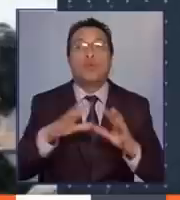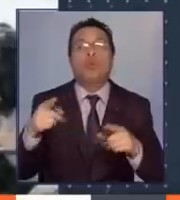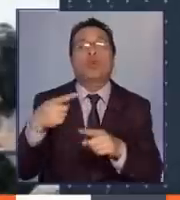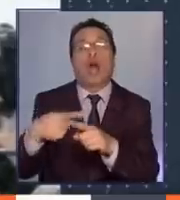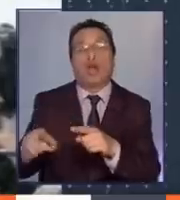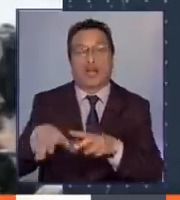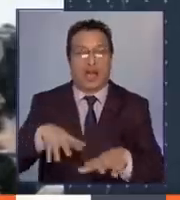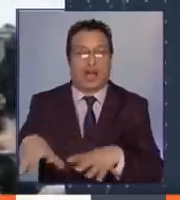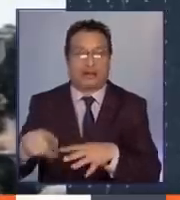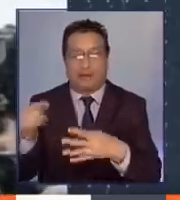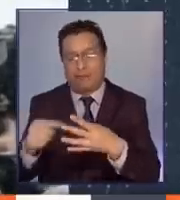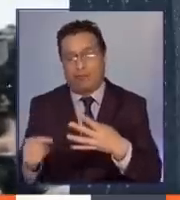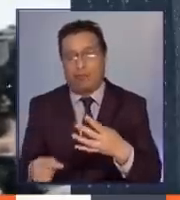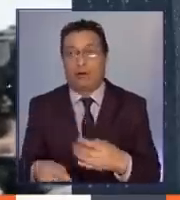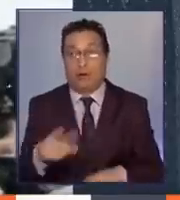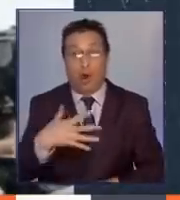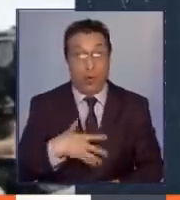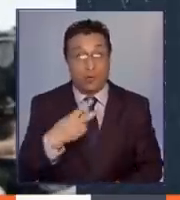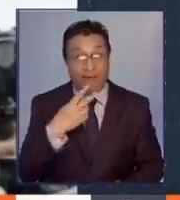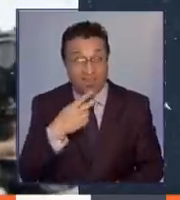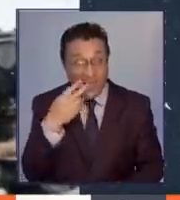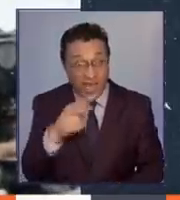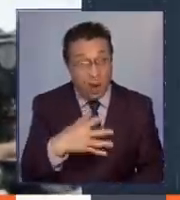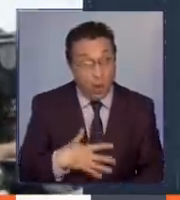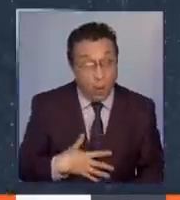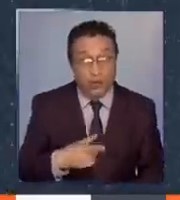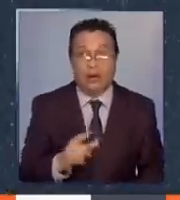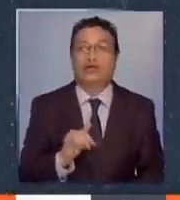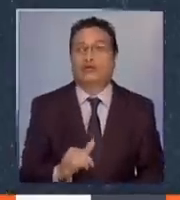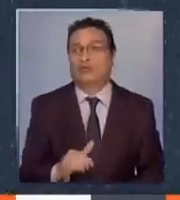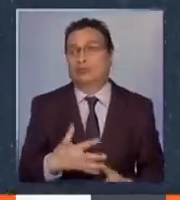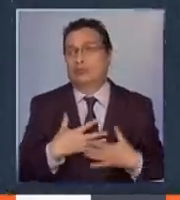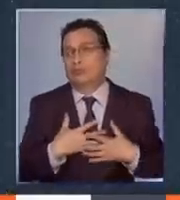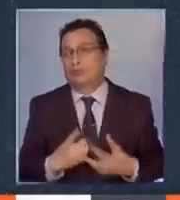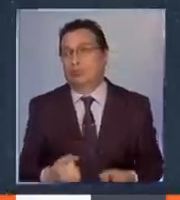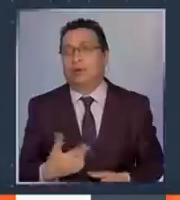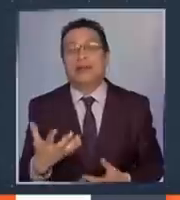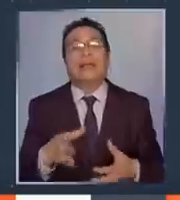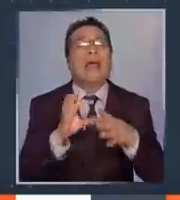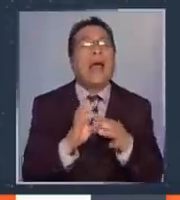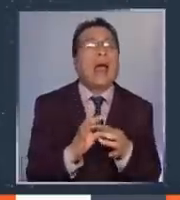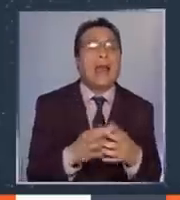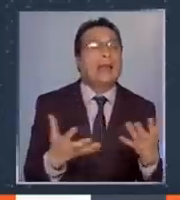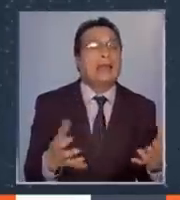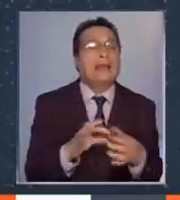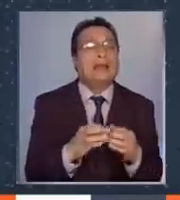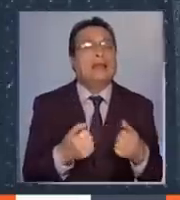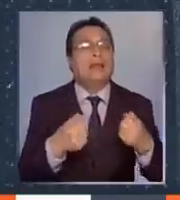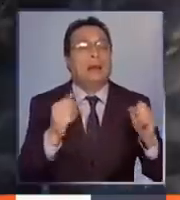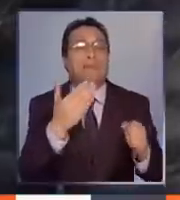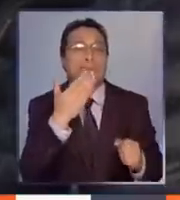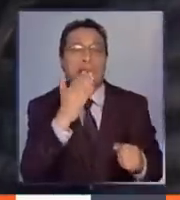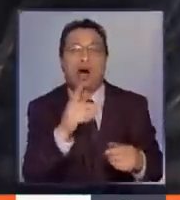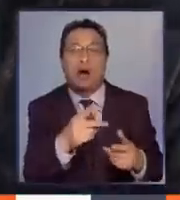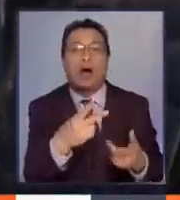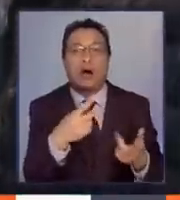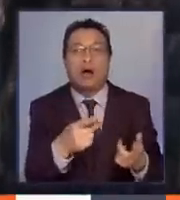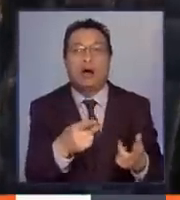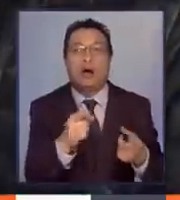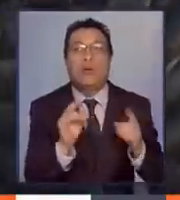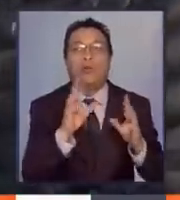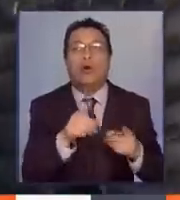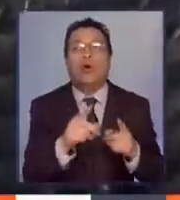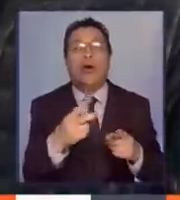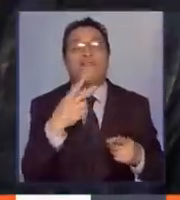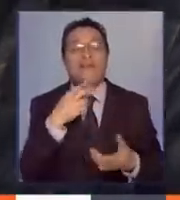cosas. ¿Te gustó la vida que tuviste? Sí, me encantó. ¿Qué sientes que ganaste, que si tu familia hubiese optado en vivir